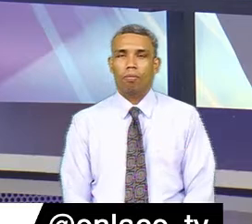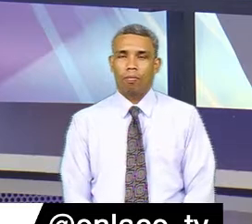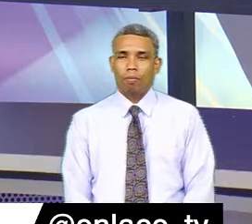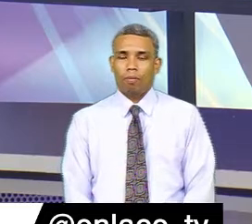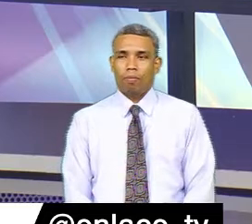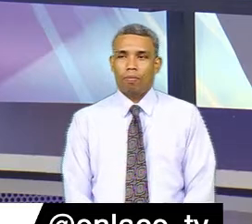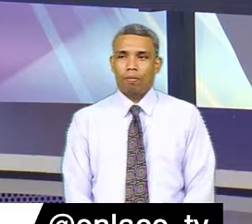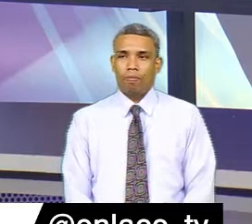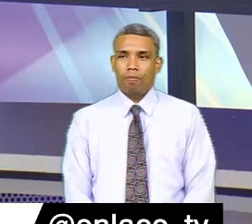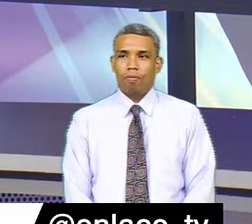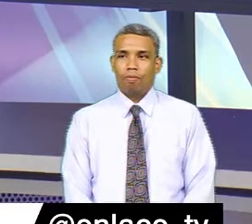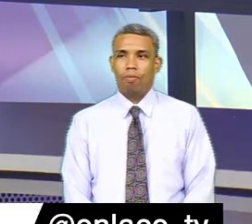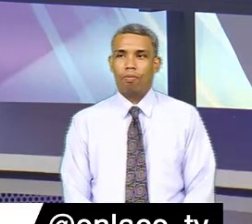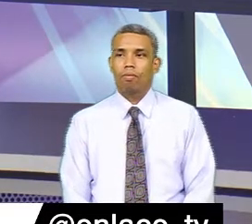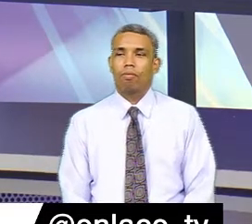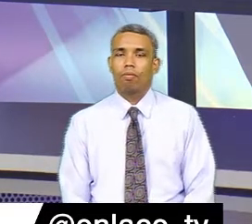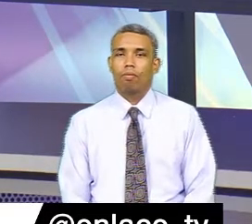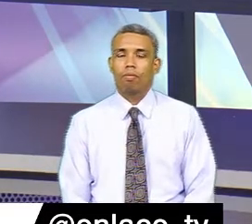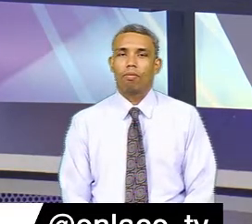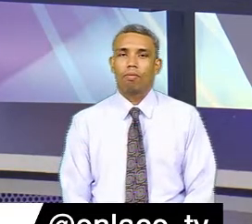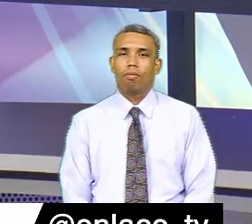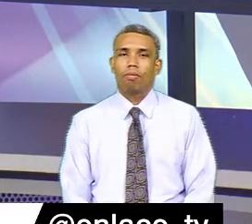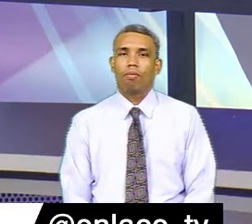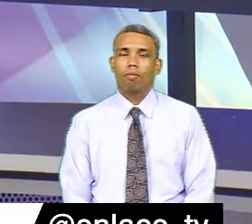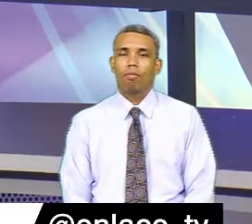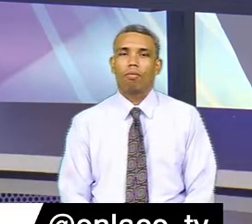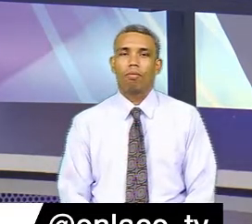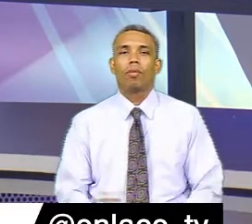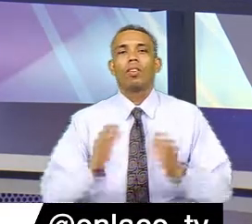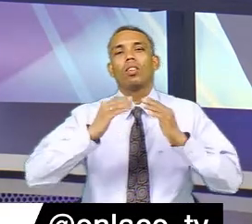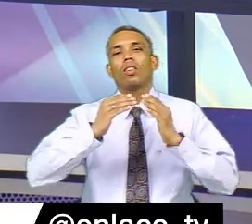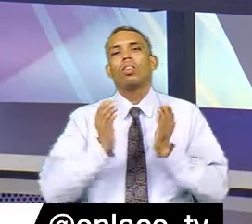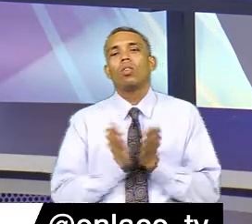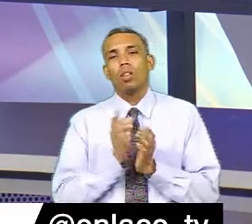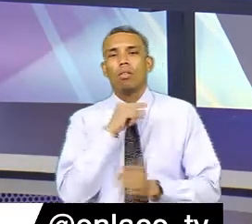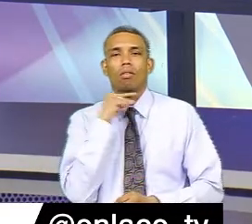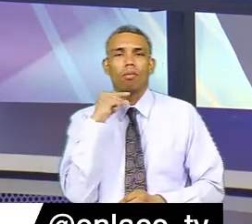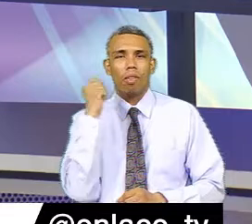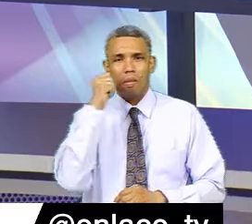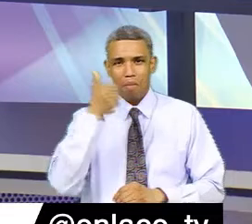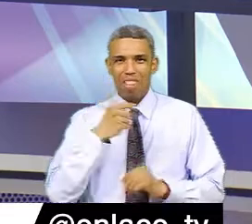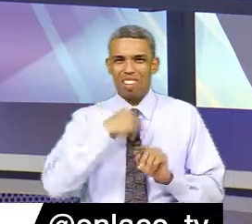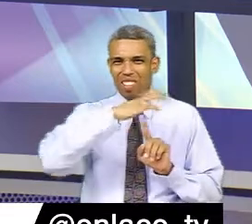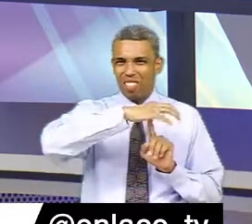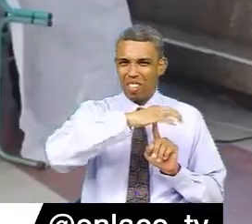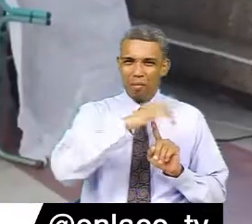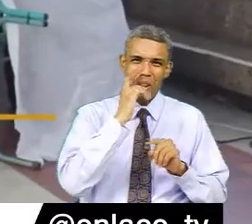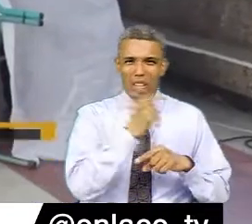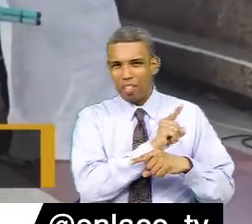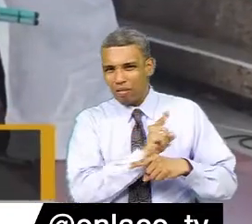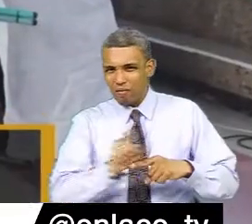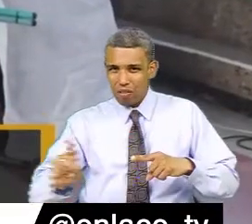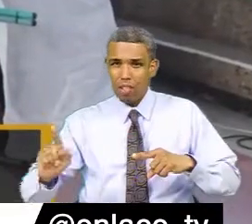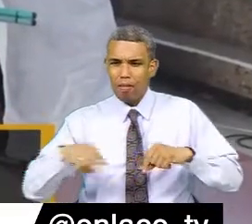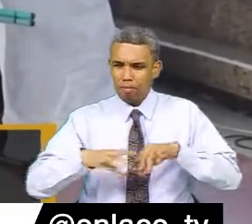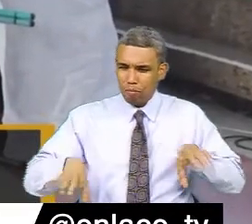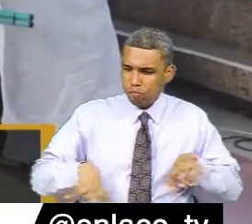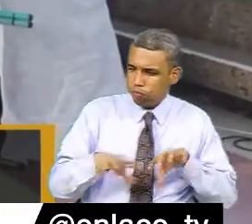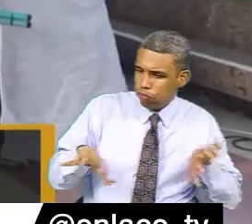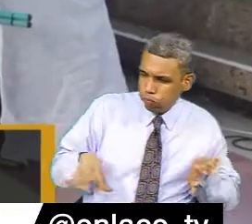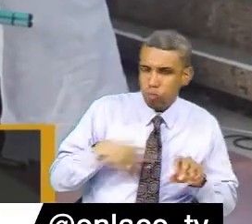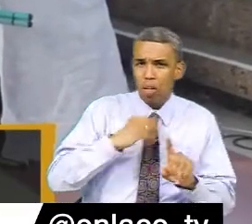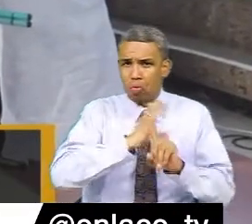Mañana domingo culminarán las actividades de la Semana Claveriana en el Seminario San Pedro Claver. A través de la cultura se